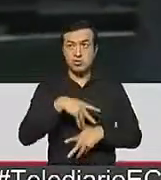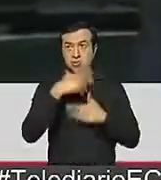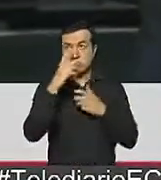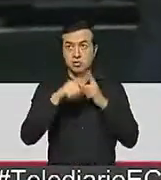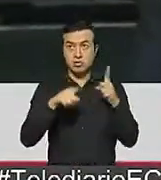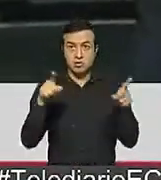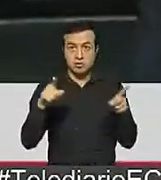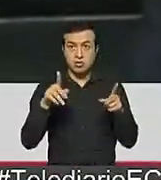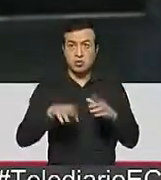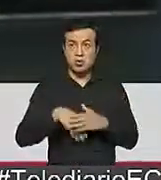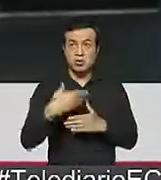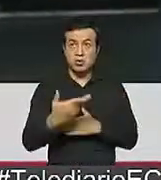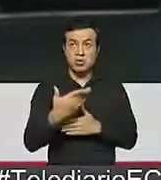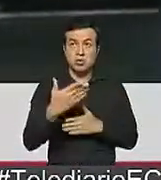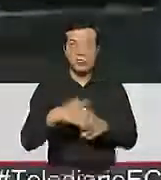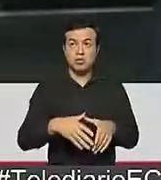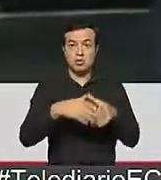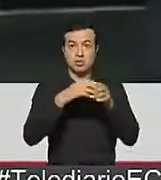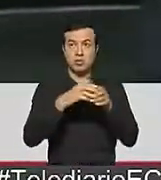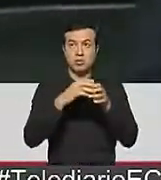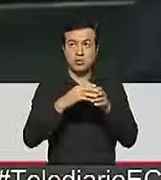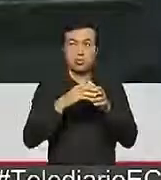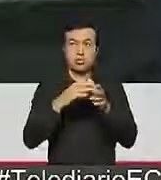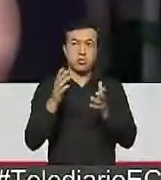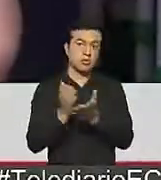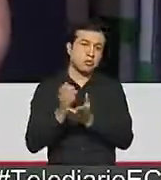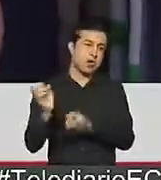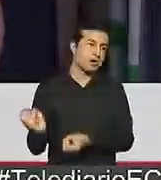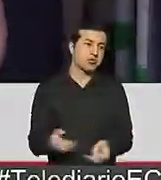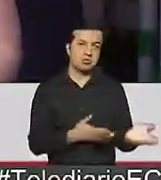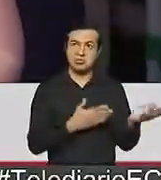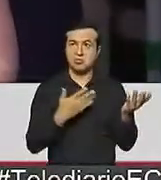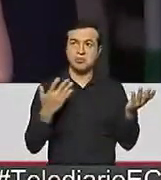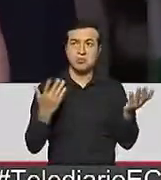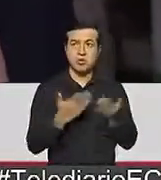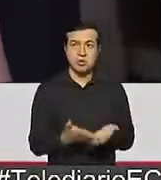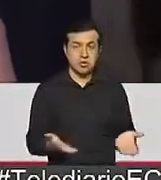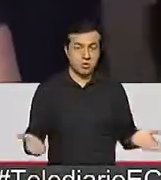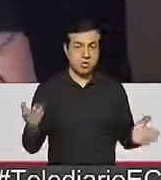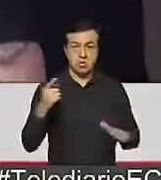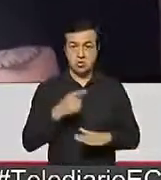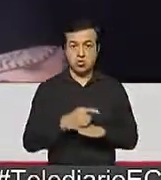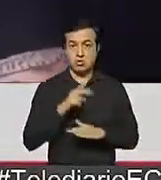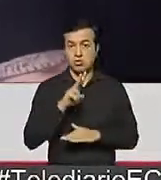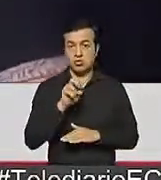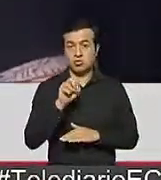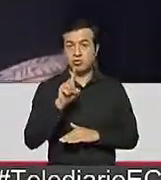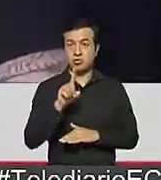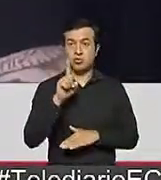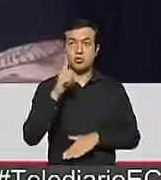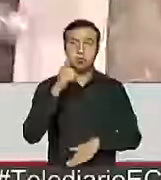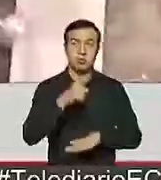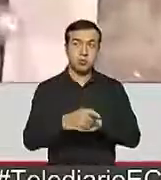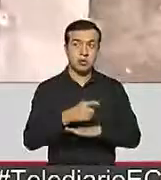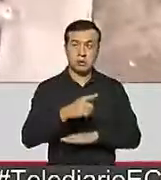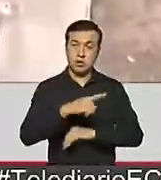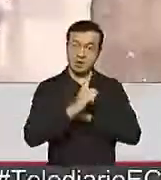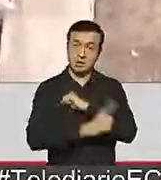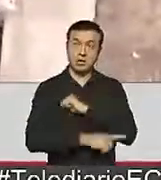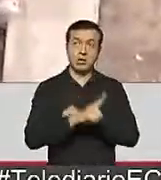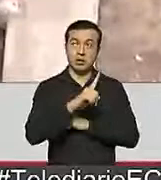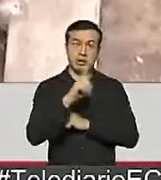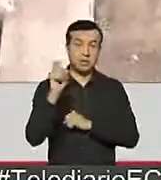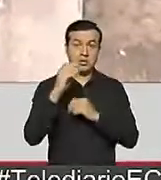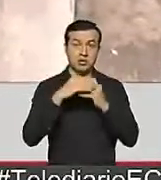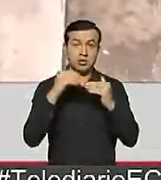veces sacamos aquí un cono, nos cogen, nos botan en la quebrada. La ordenanza metropolitana 201 dispone como sanción $100